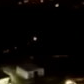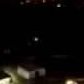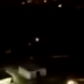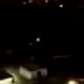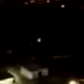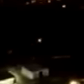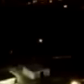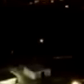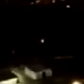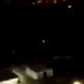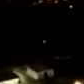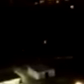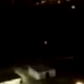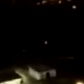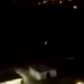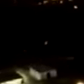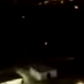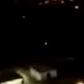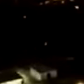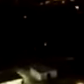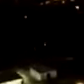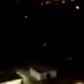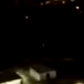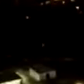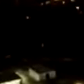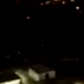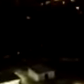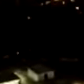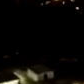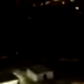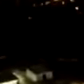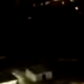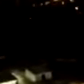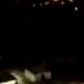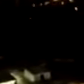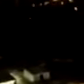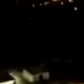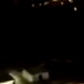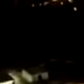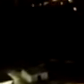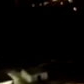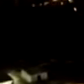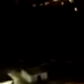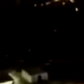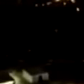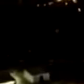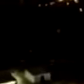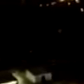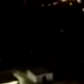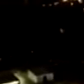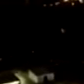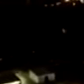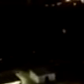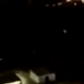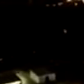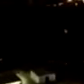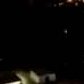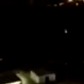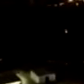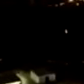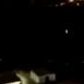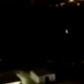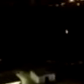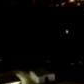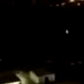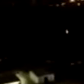eléctrica. Es fuerte, ¿eh? Insisto, sí, en esta cosa endogámica del porteño medio de creer que todo concluye en la General Paz. Ojo, solo que en Edesur